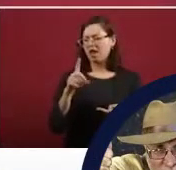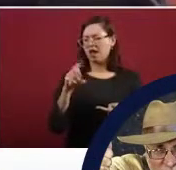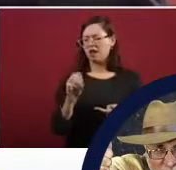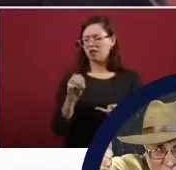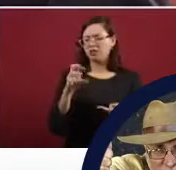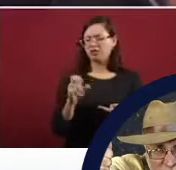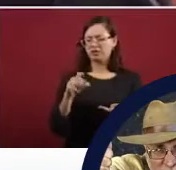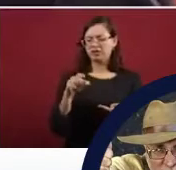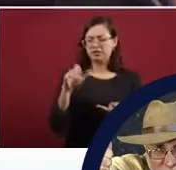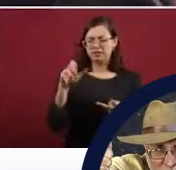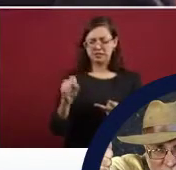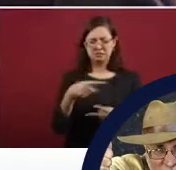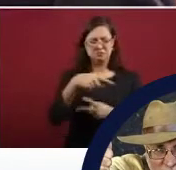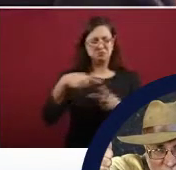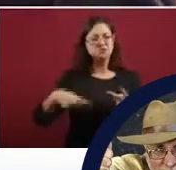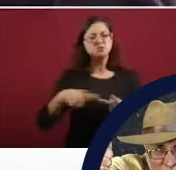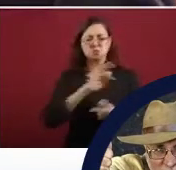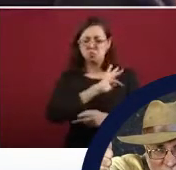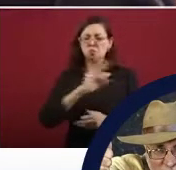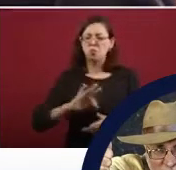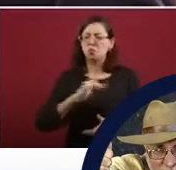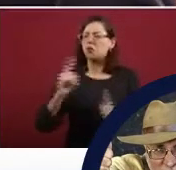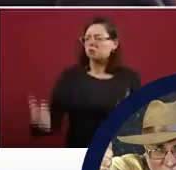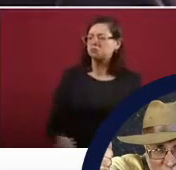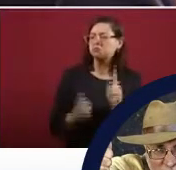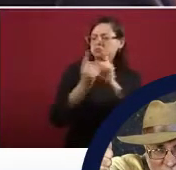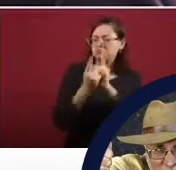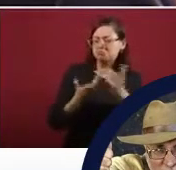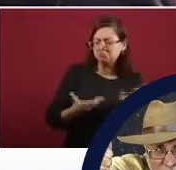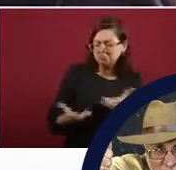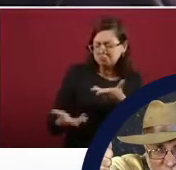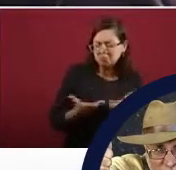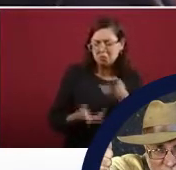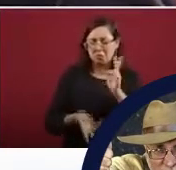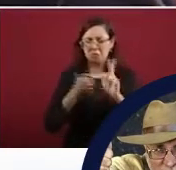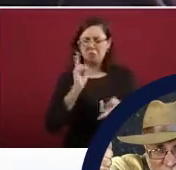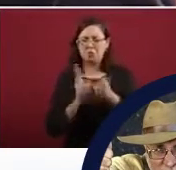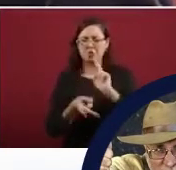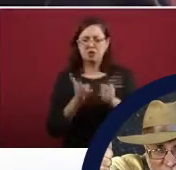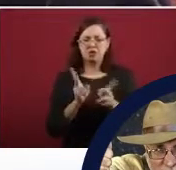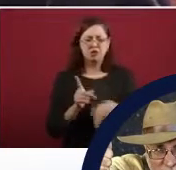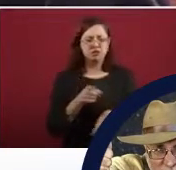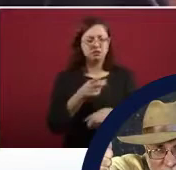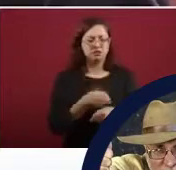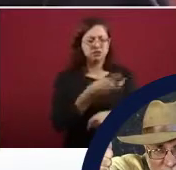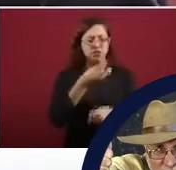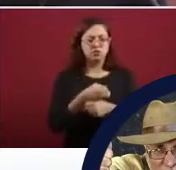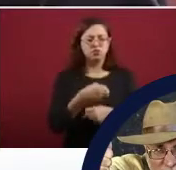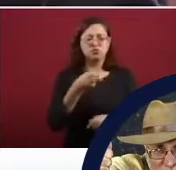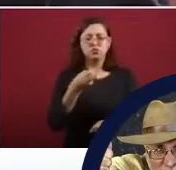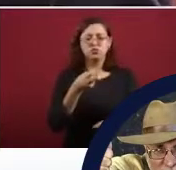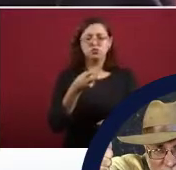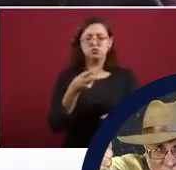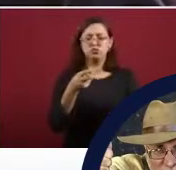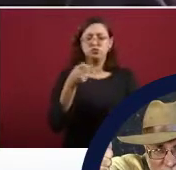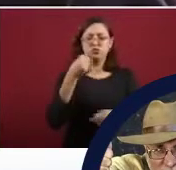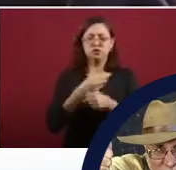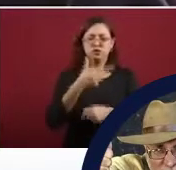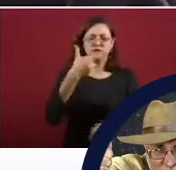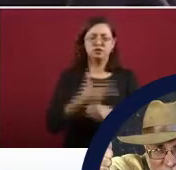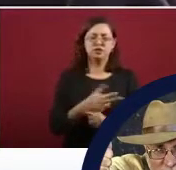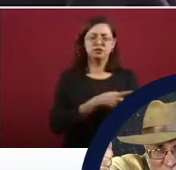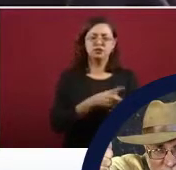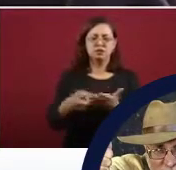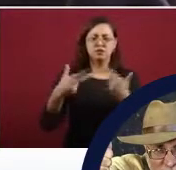otro momento histórico, otra narrativa, estamos haciendo la estrategia, y queremos, yo creo que hacia